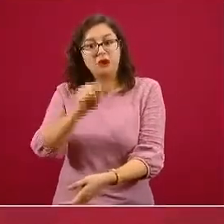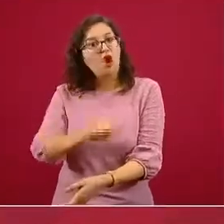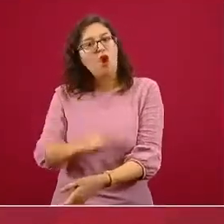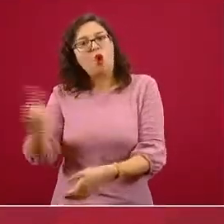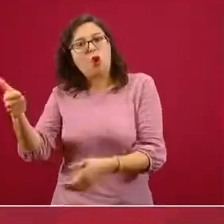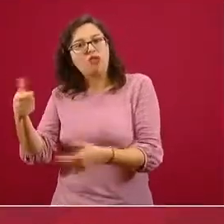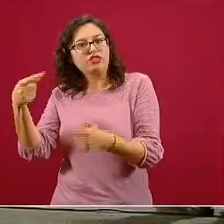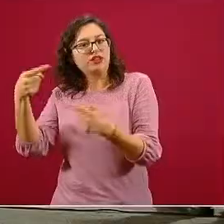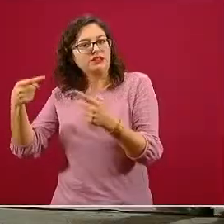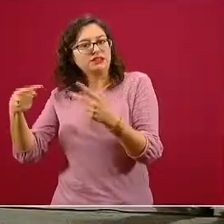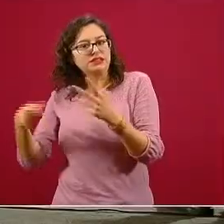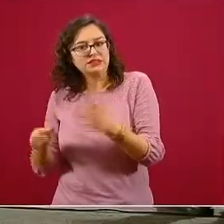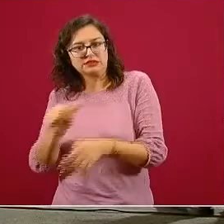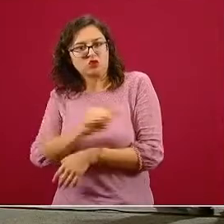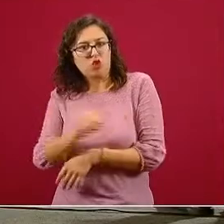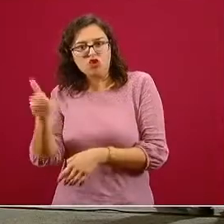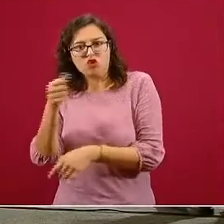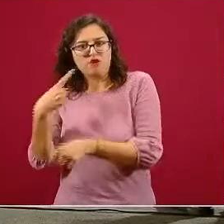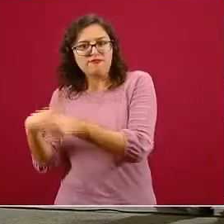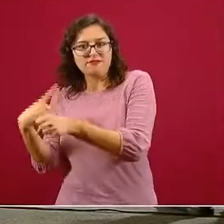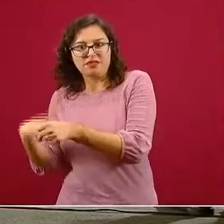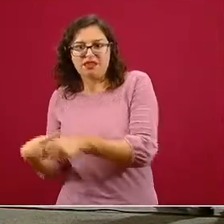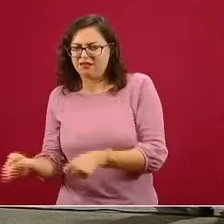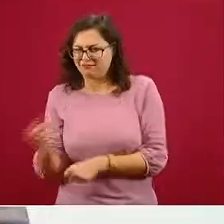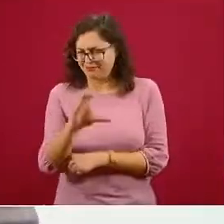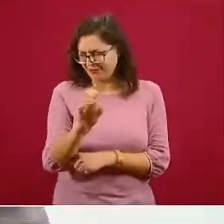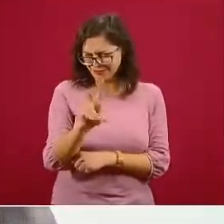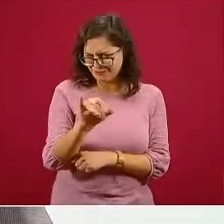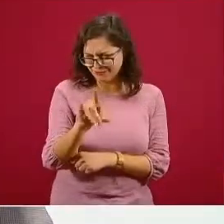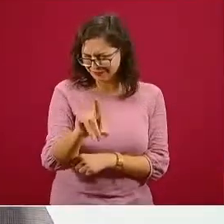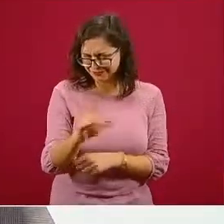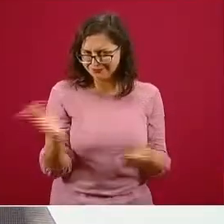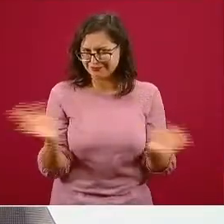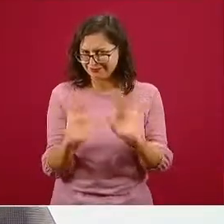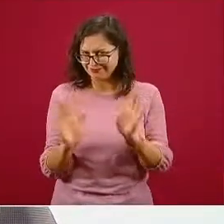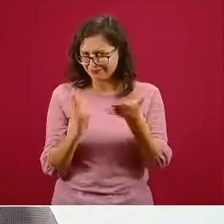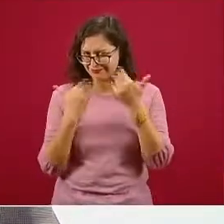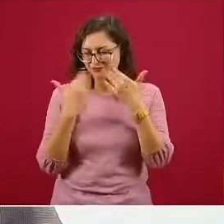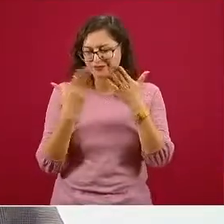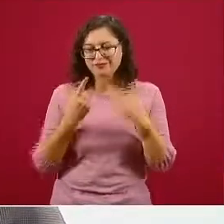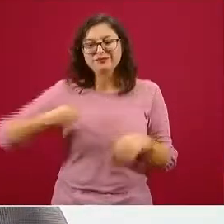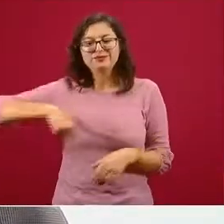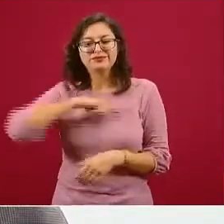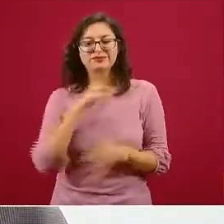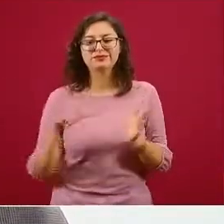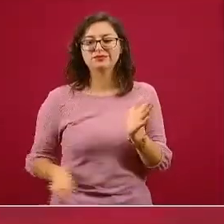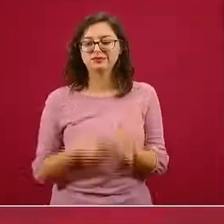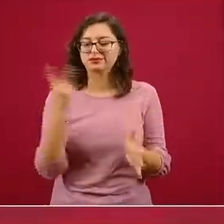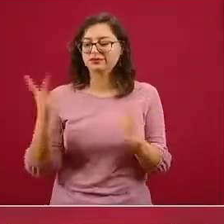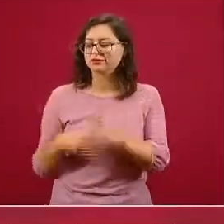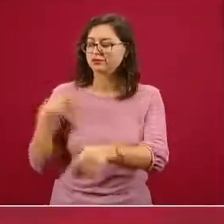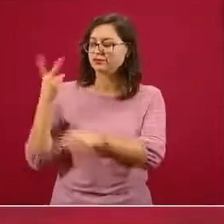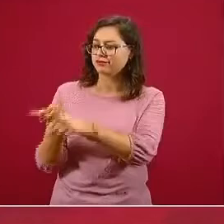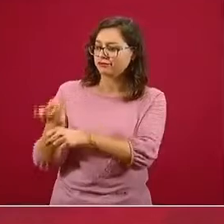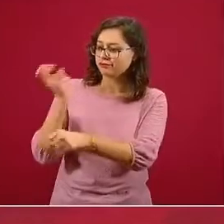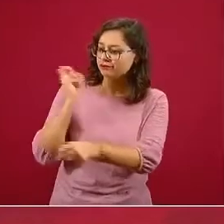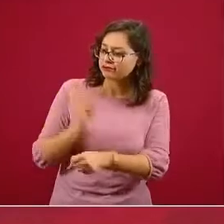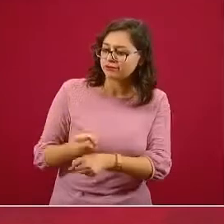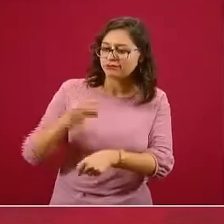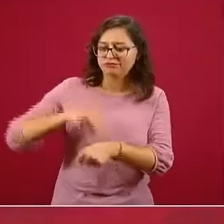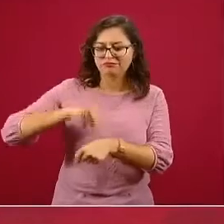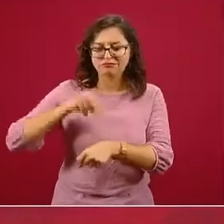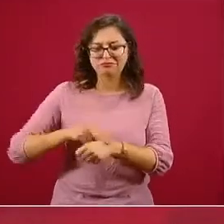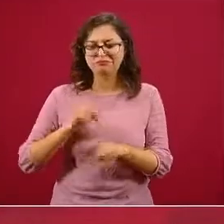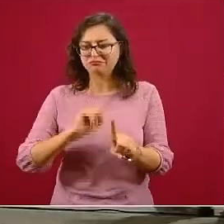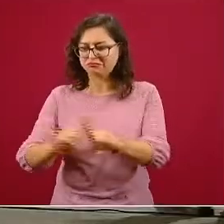para otras indicaciones terapéuticas. Y aquí hemos repetido, cuando hemos invitado al doctor Simón Cava y otros